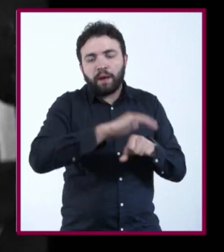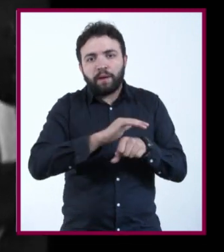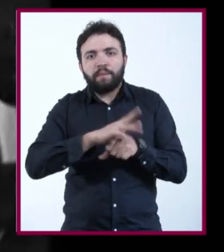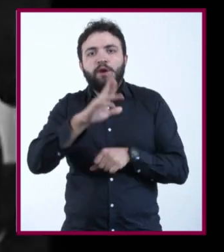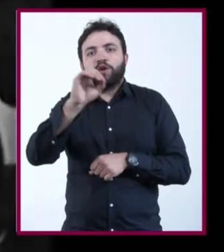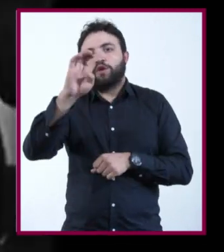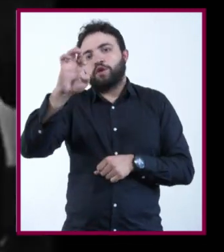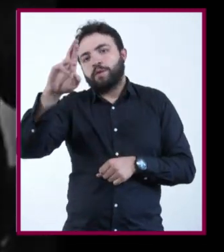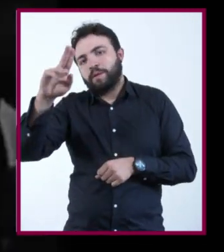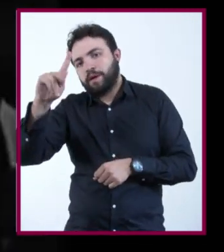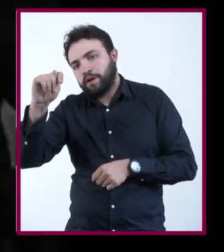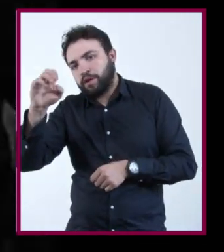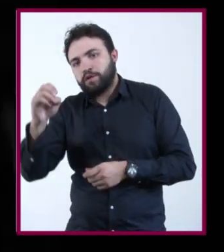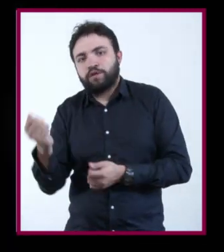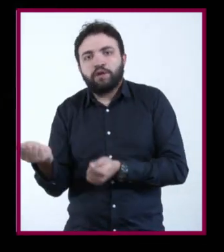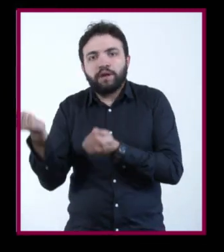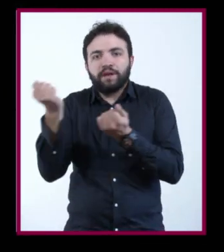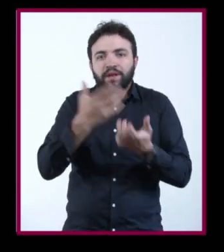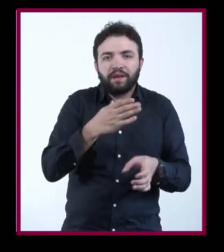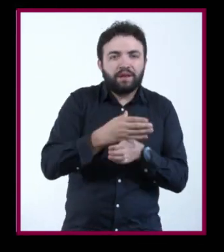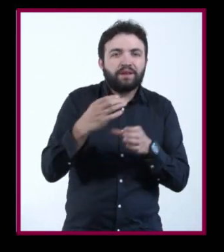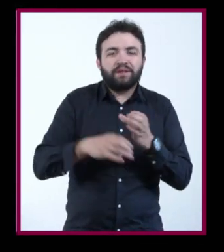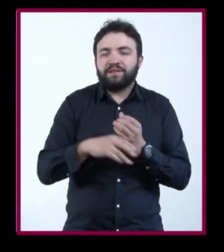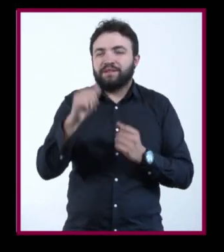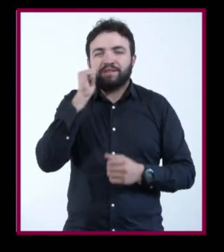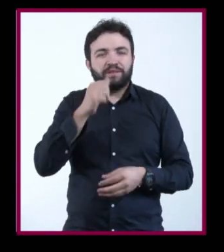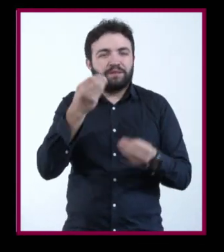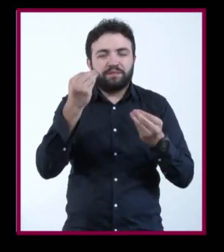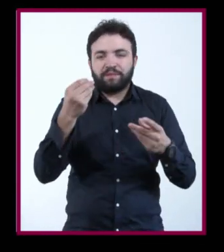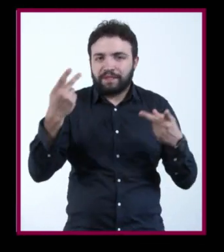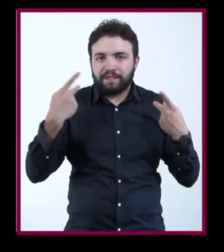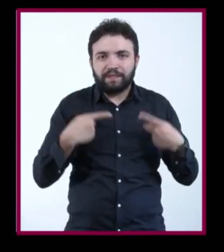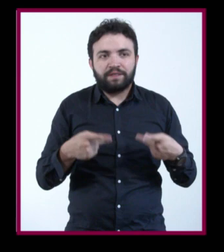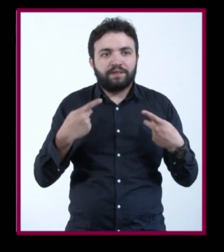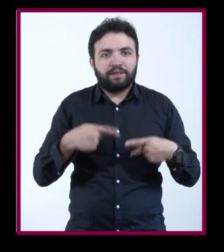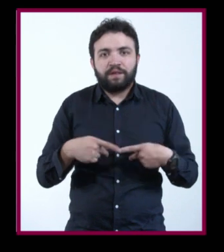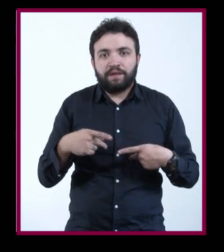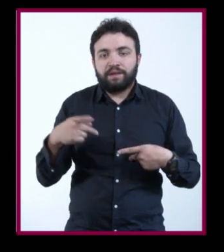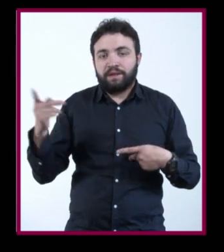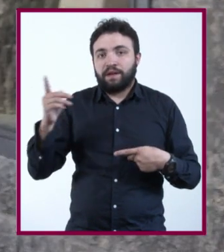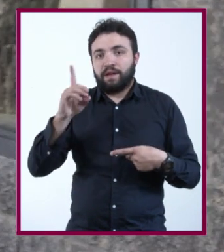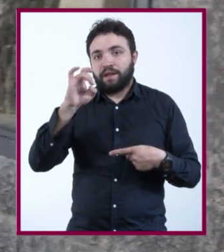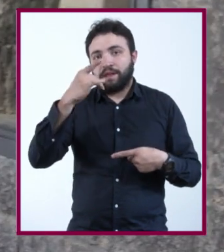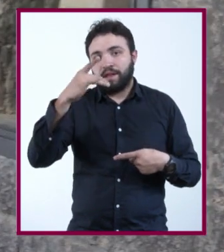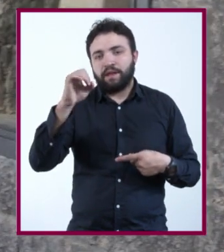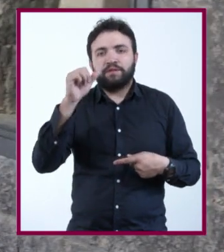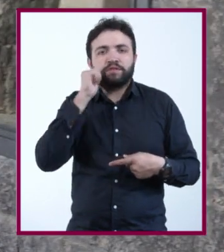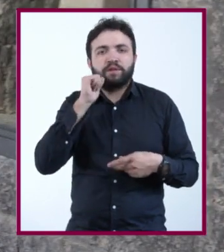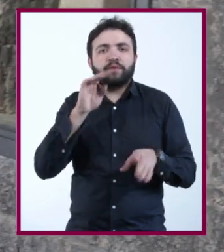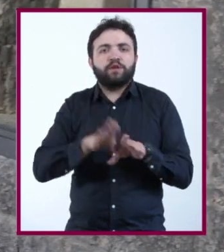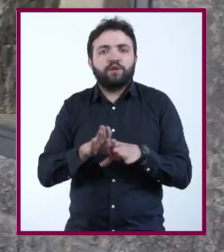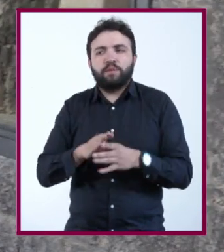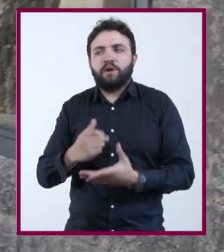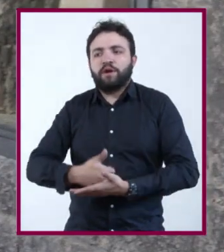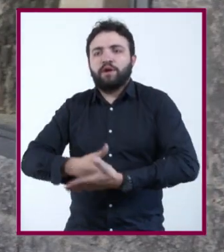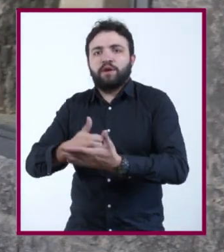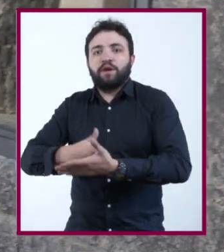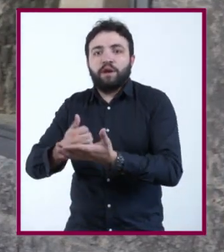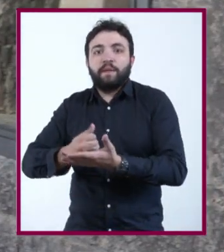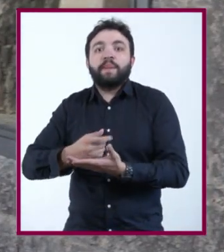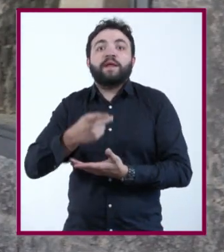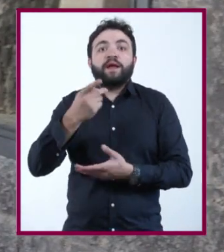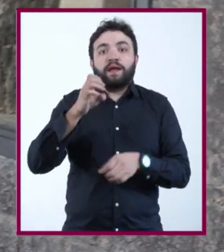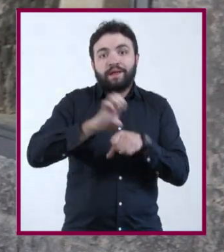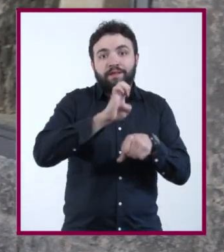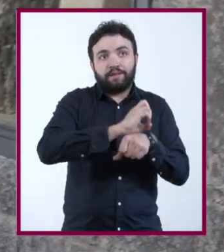tu amigo Roberto Montenegro te trajo estas piezas o estos ídolos. Mucha gente Diego era muy generoso y